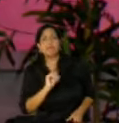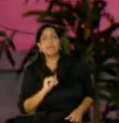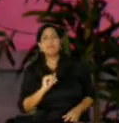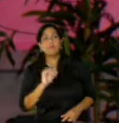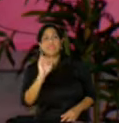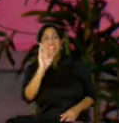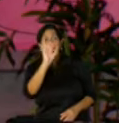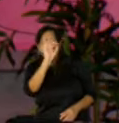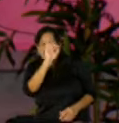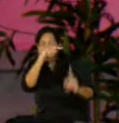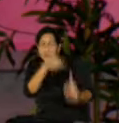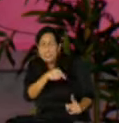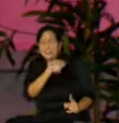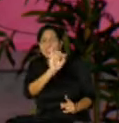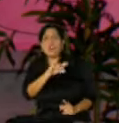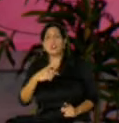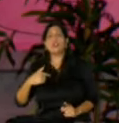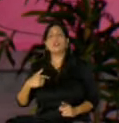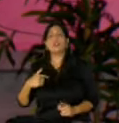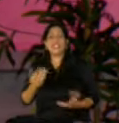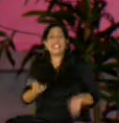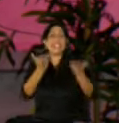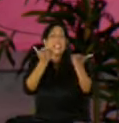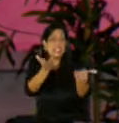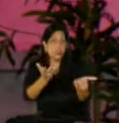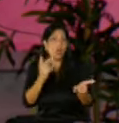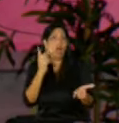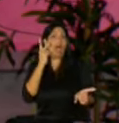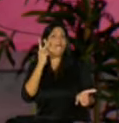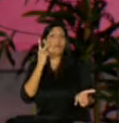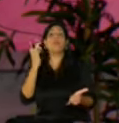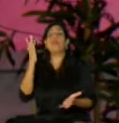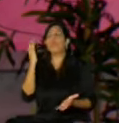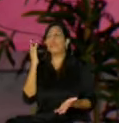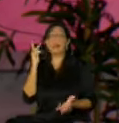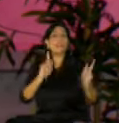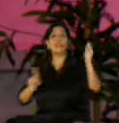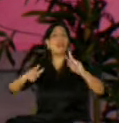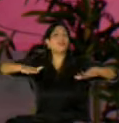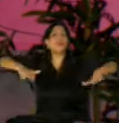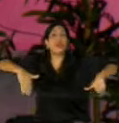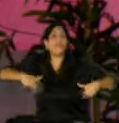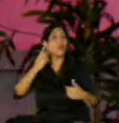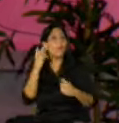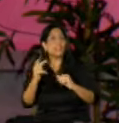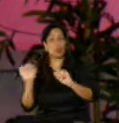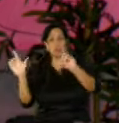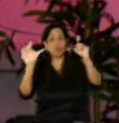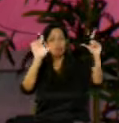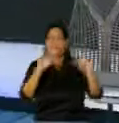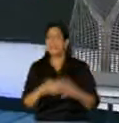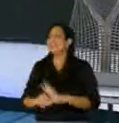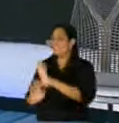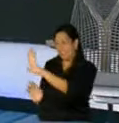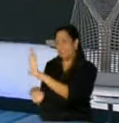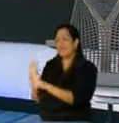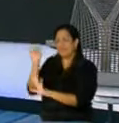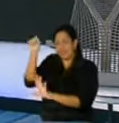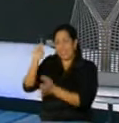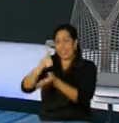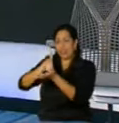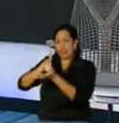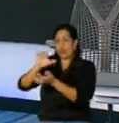recomendó realizar un dashboard que todavía no la gente no lo ha visto. El doctor Lorenzo González está bregando con